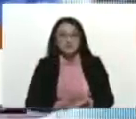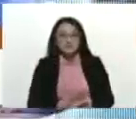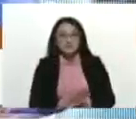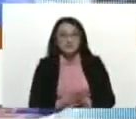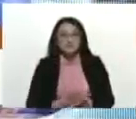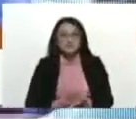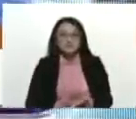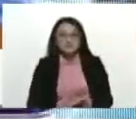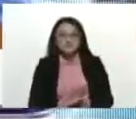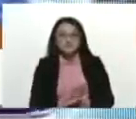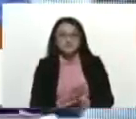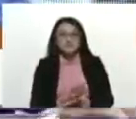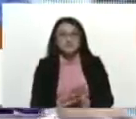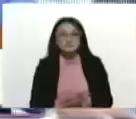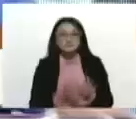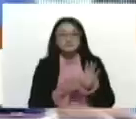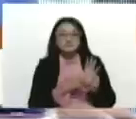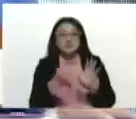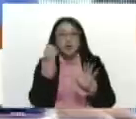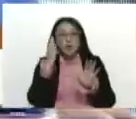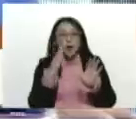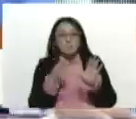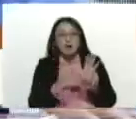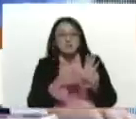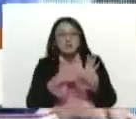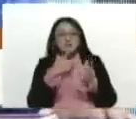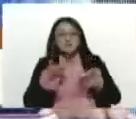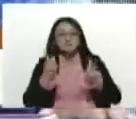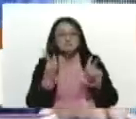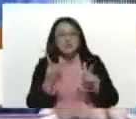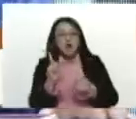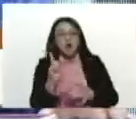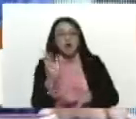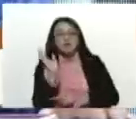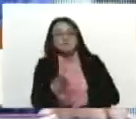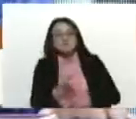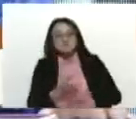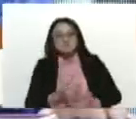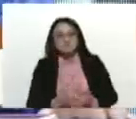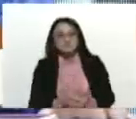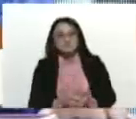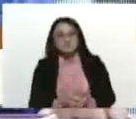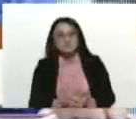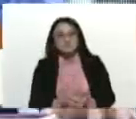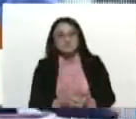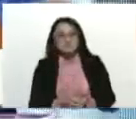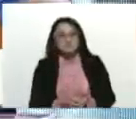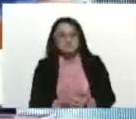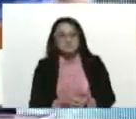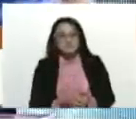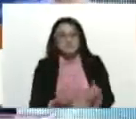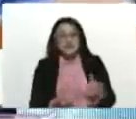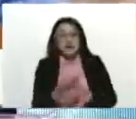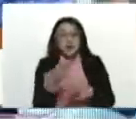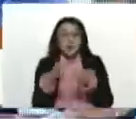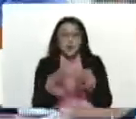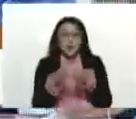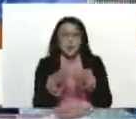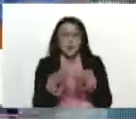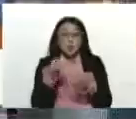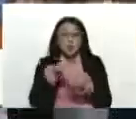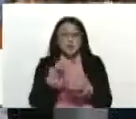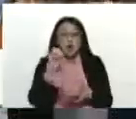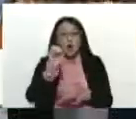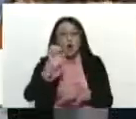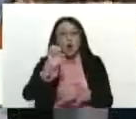según el decreto Obama eso era válido no lo condenaron crearon un grupo dentro de